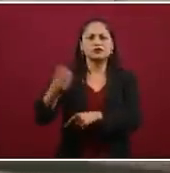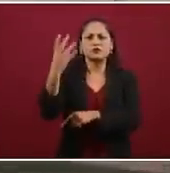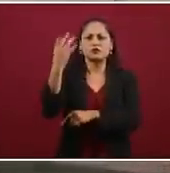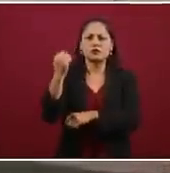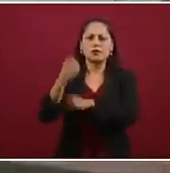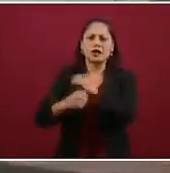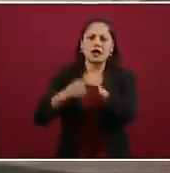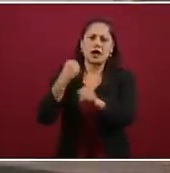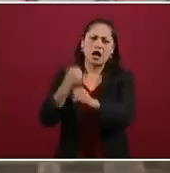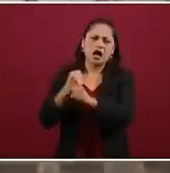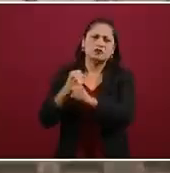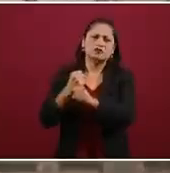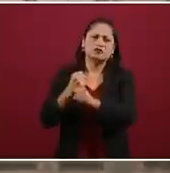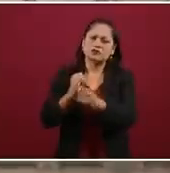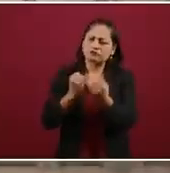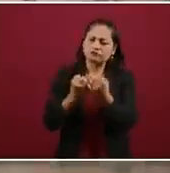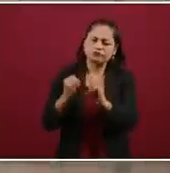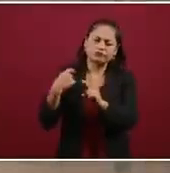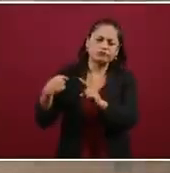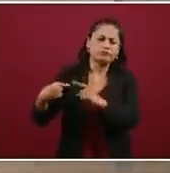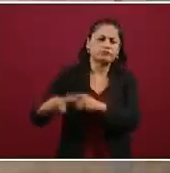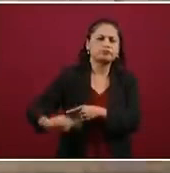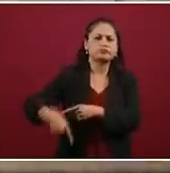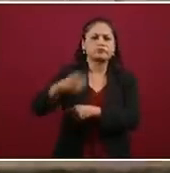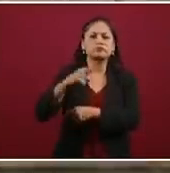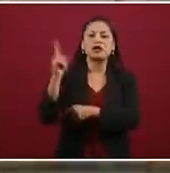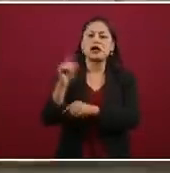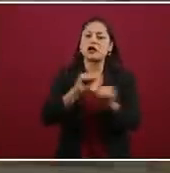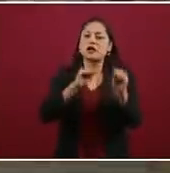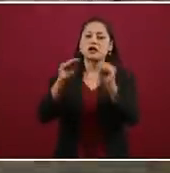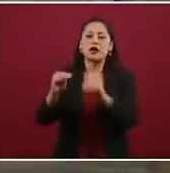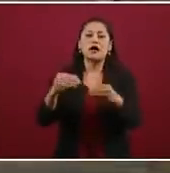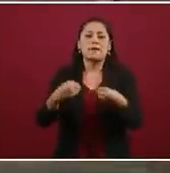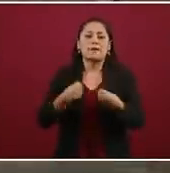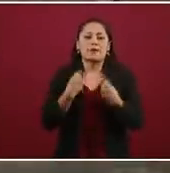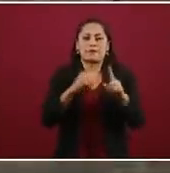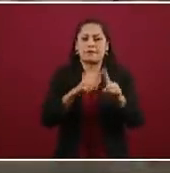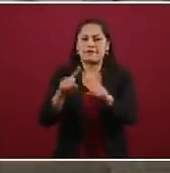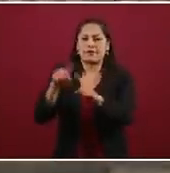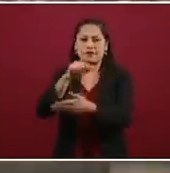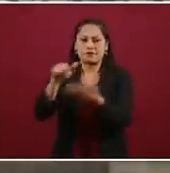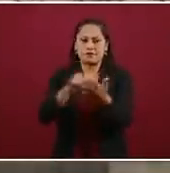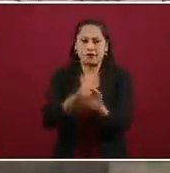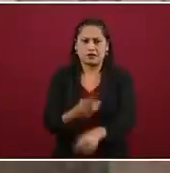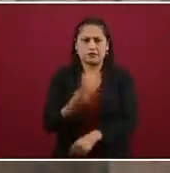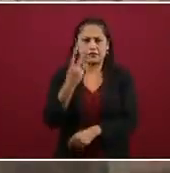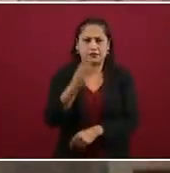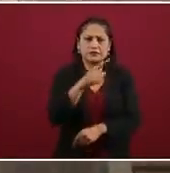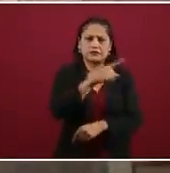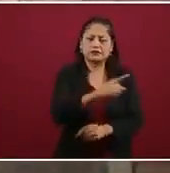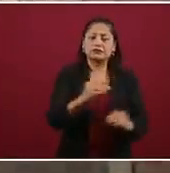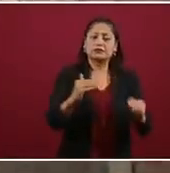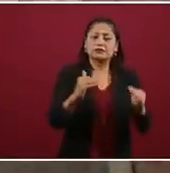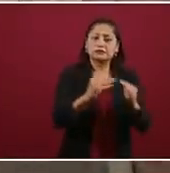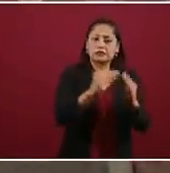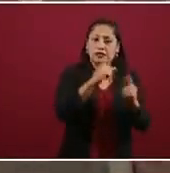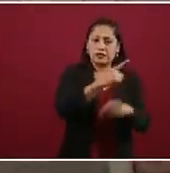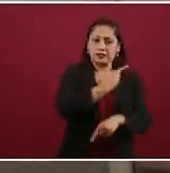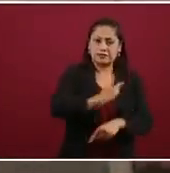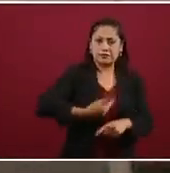nación independiente, han tenido su residencia oficial en tres lugares principalmente: Palacio Nacional,